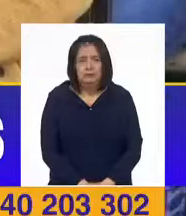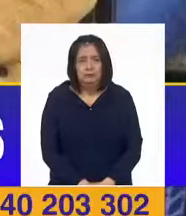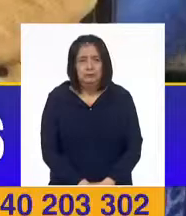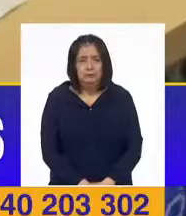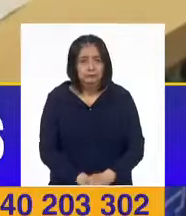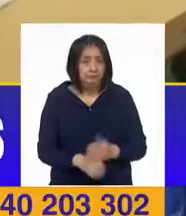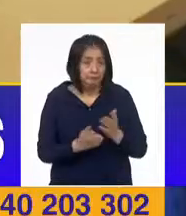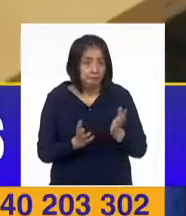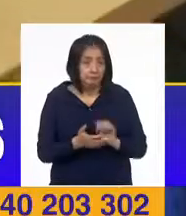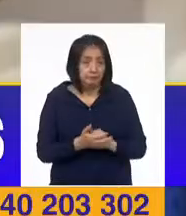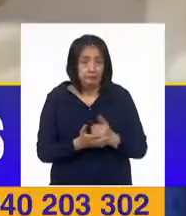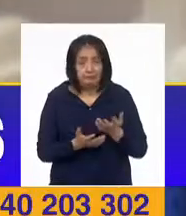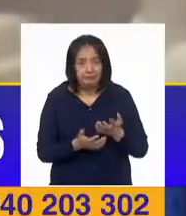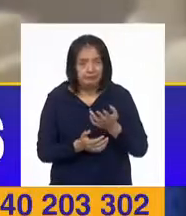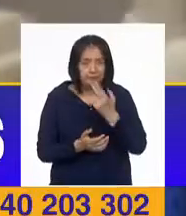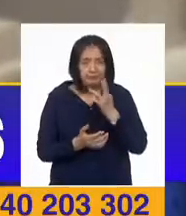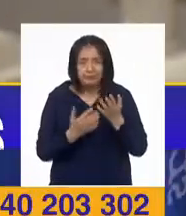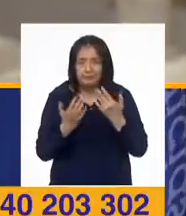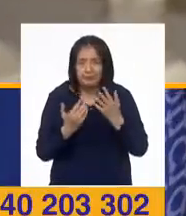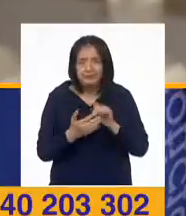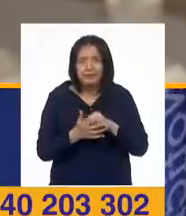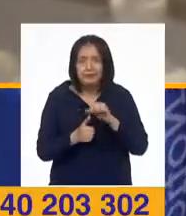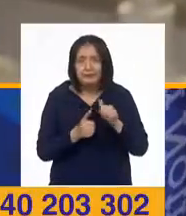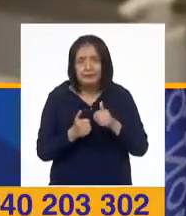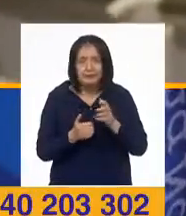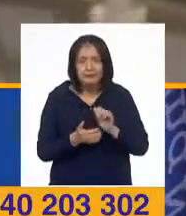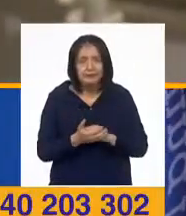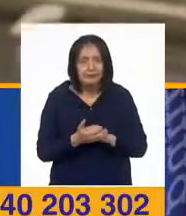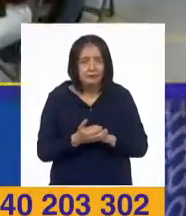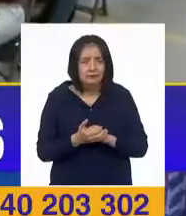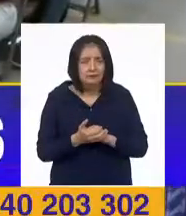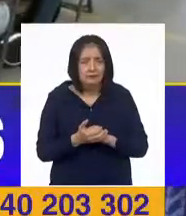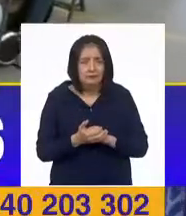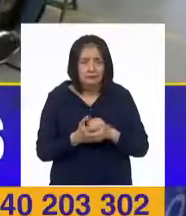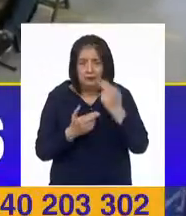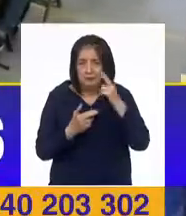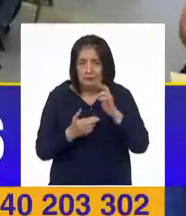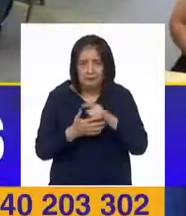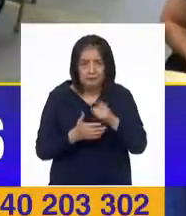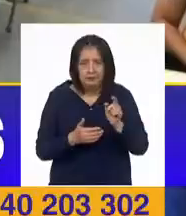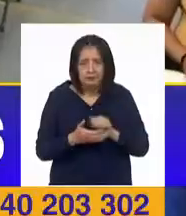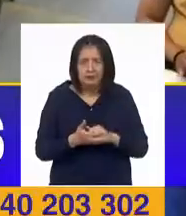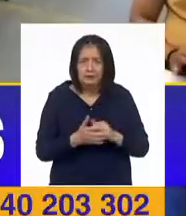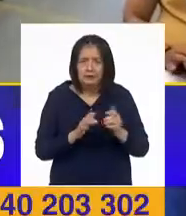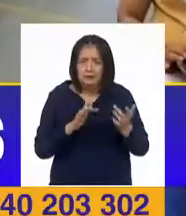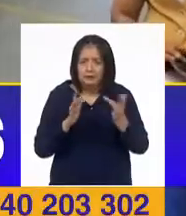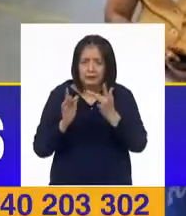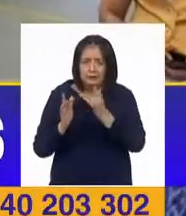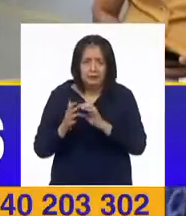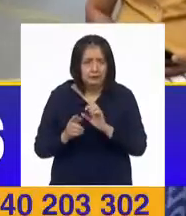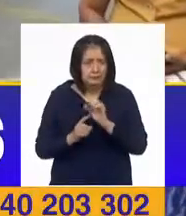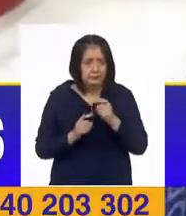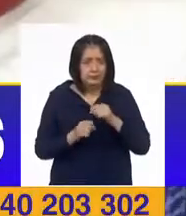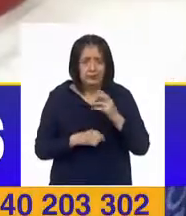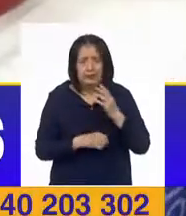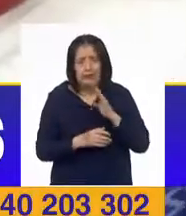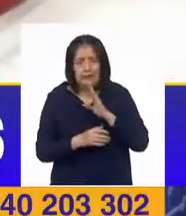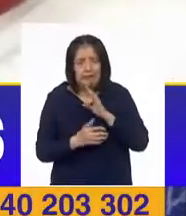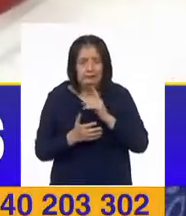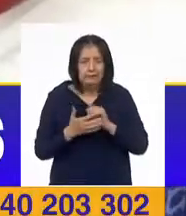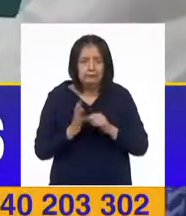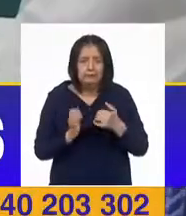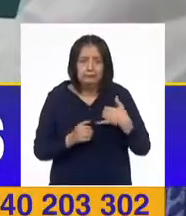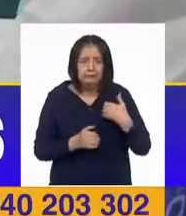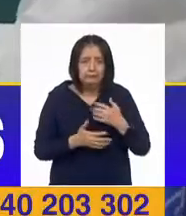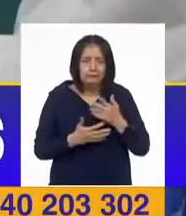Bueno, Rolando, con un poco de gracia hablábamos detrás, detrás de la nota sobre esto, porque en las redes sociales se esparció este rumor.